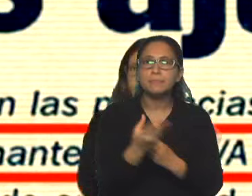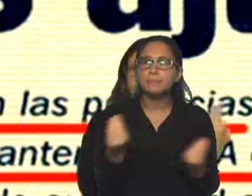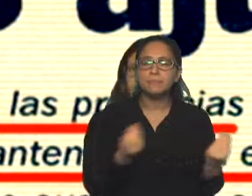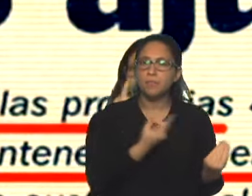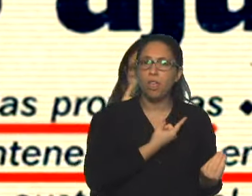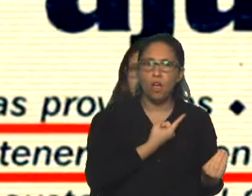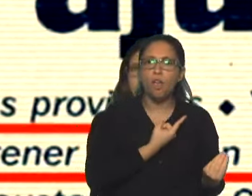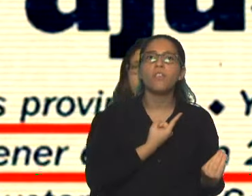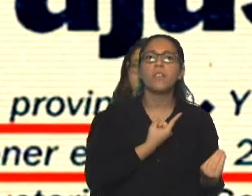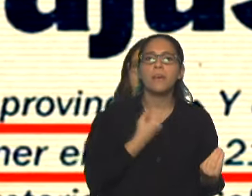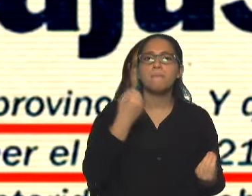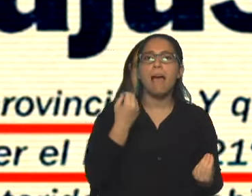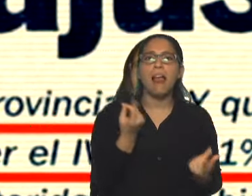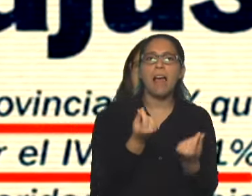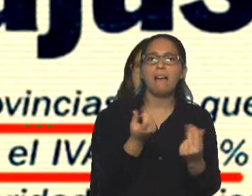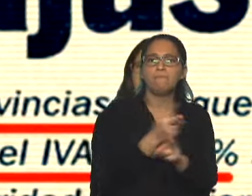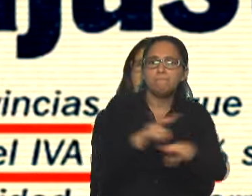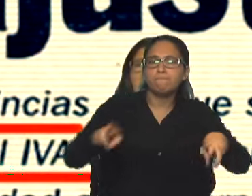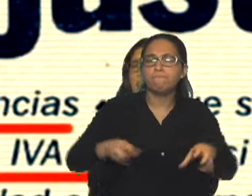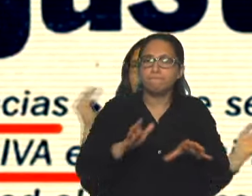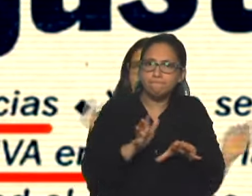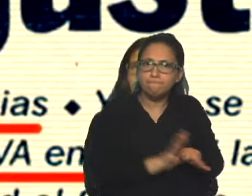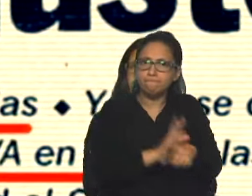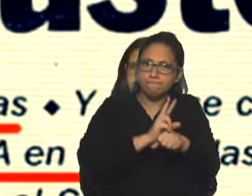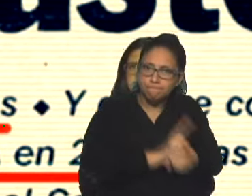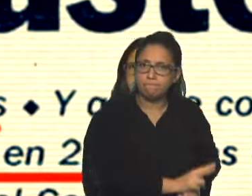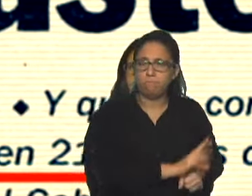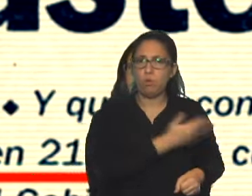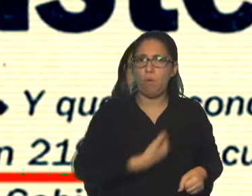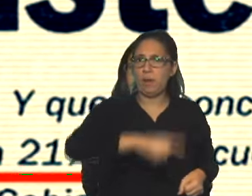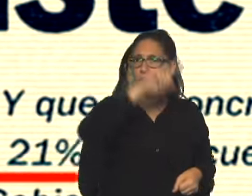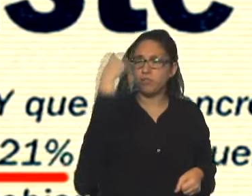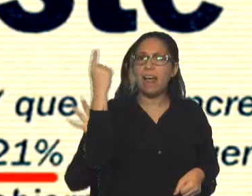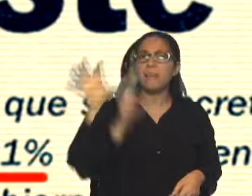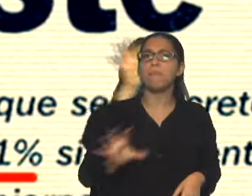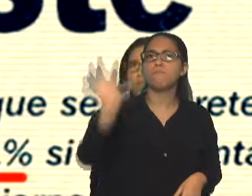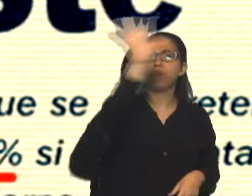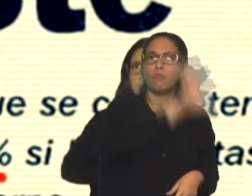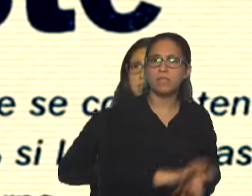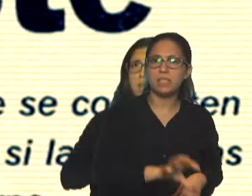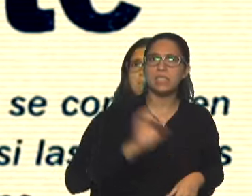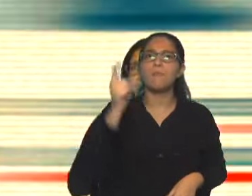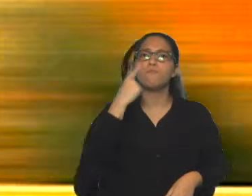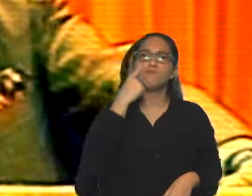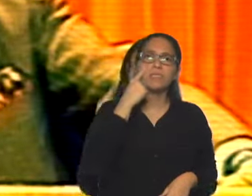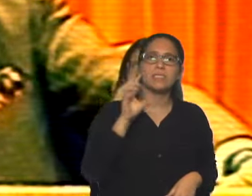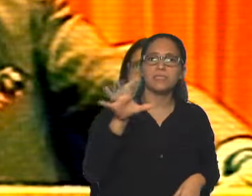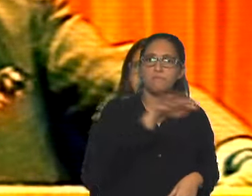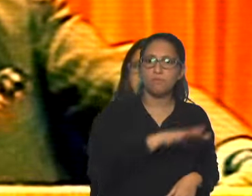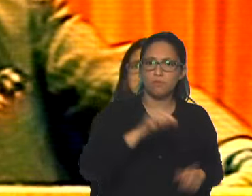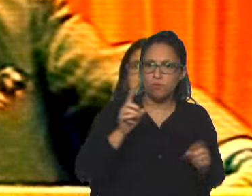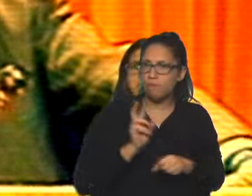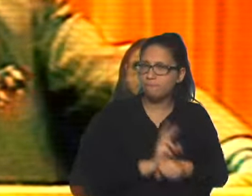una extrema austeridad tanto en el gobierno nacional como en los gobiernos provinciales y en los gobiernos municipales. Hemos